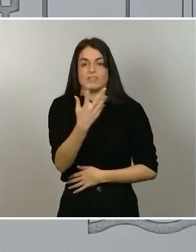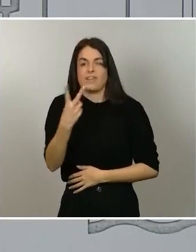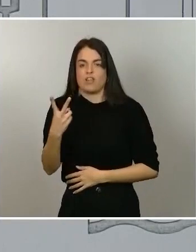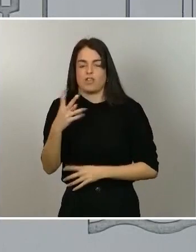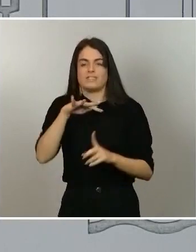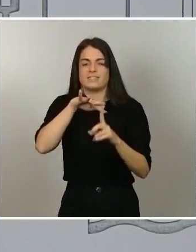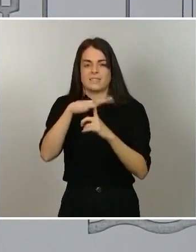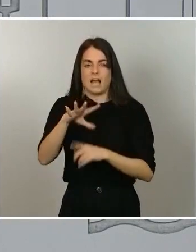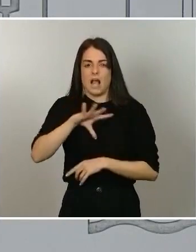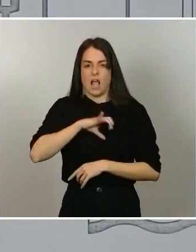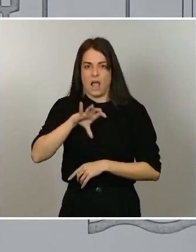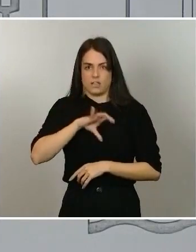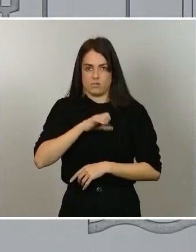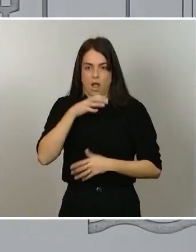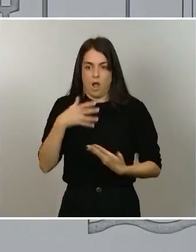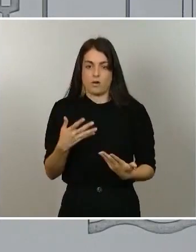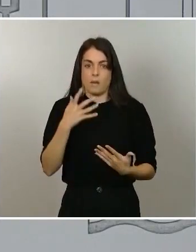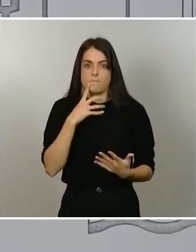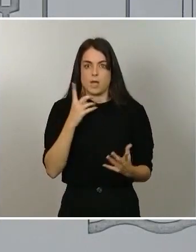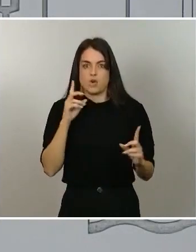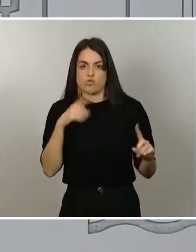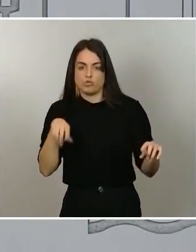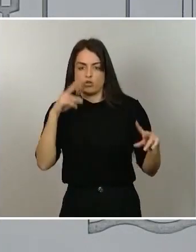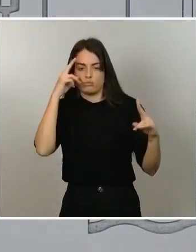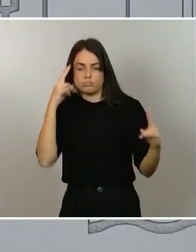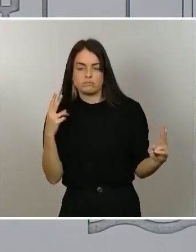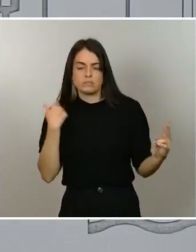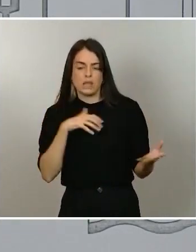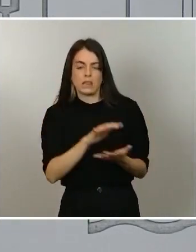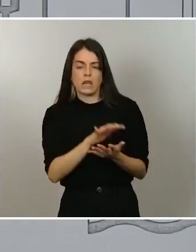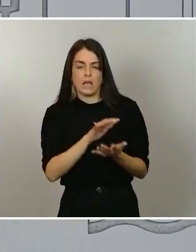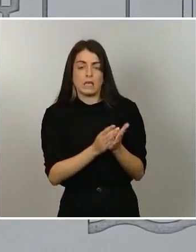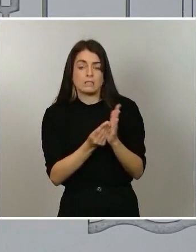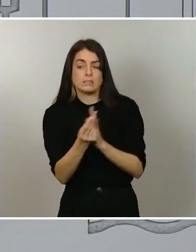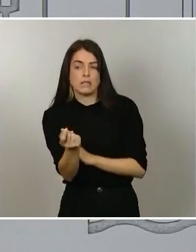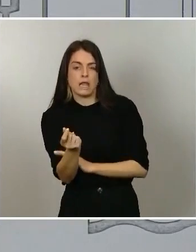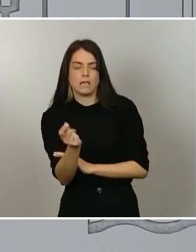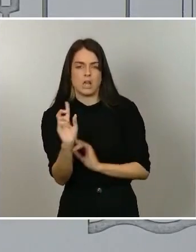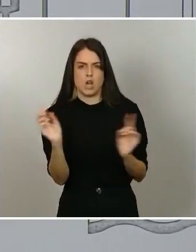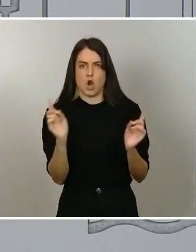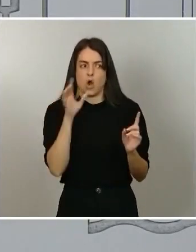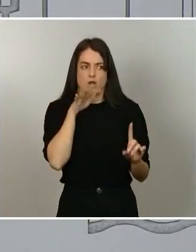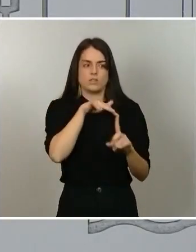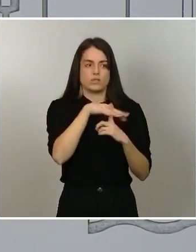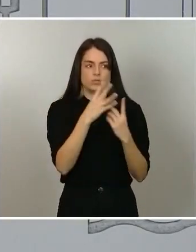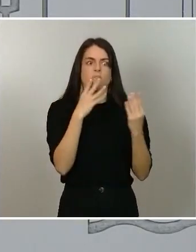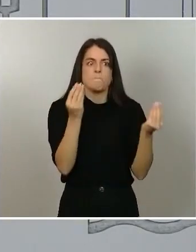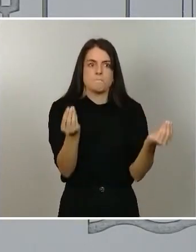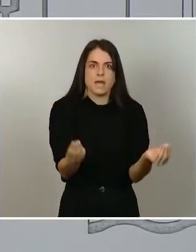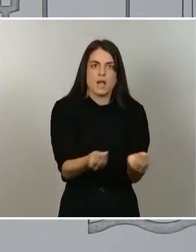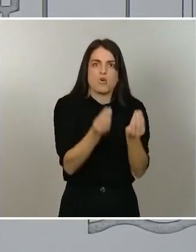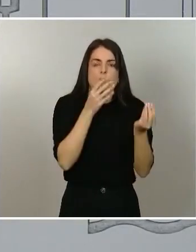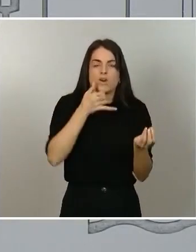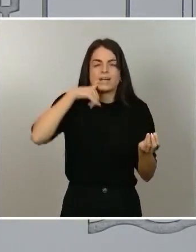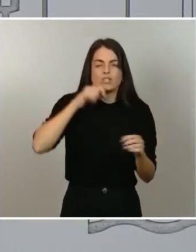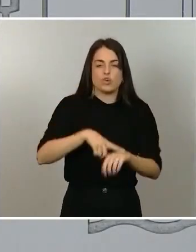ningún momento podemos bajar la guardia. Estamos saliendo de esa situación de riesgo extremo, pero todavía